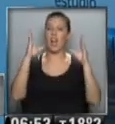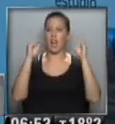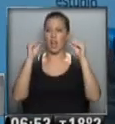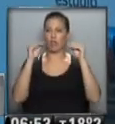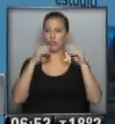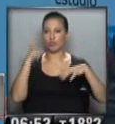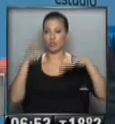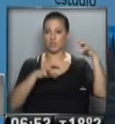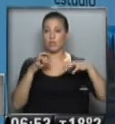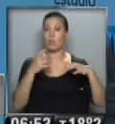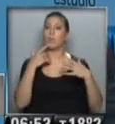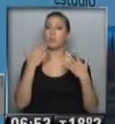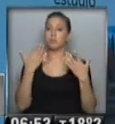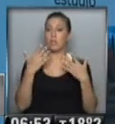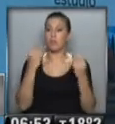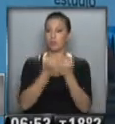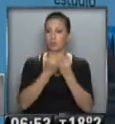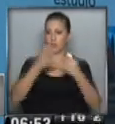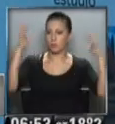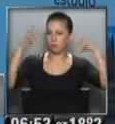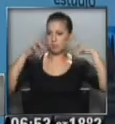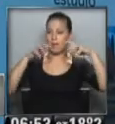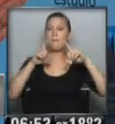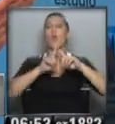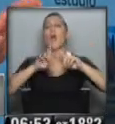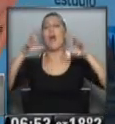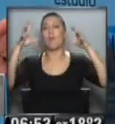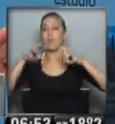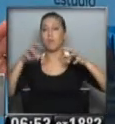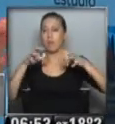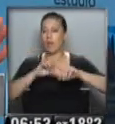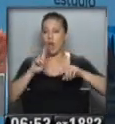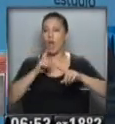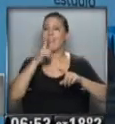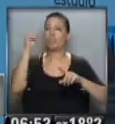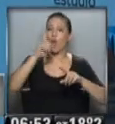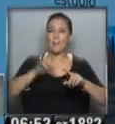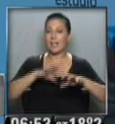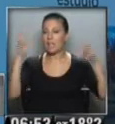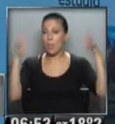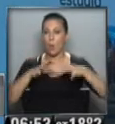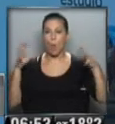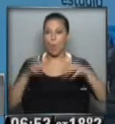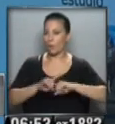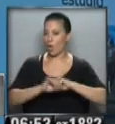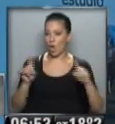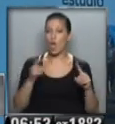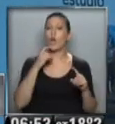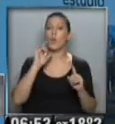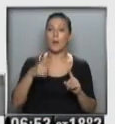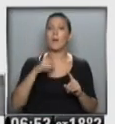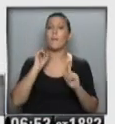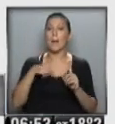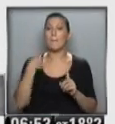la lluvia. Y puede ser con bastante agua, pero no un diluvio. De todos modos, mañana actualizamos, ¿eh? Estamos aquí